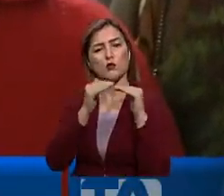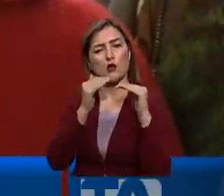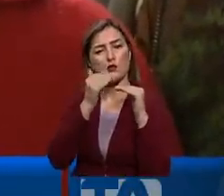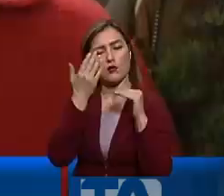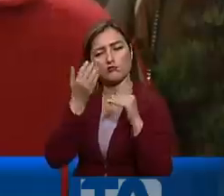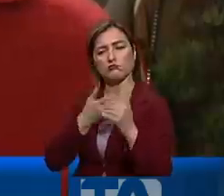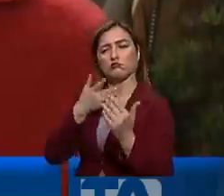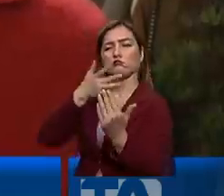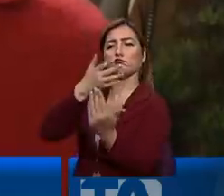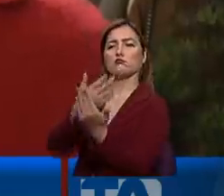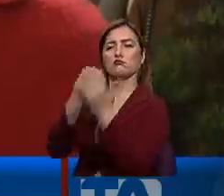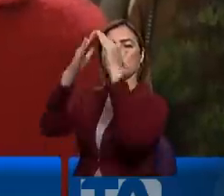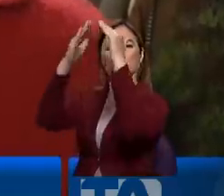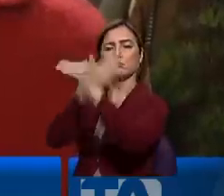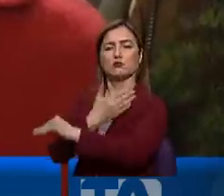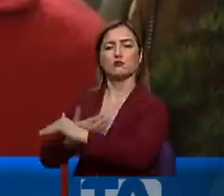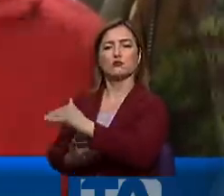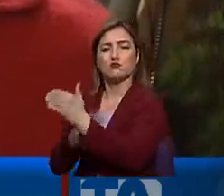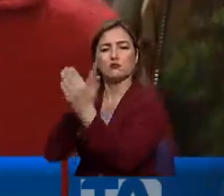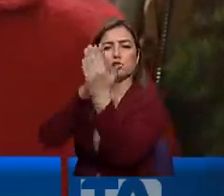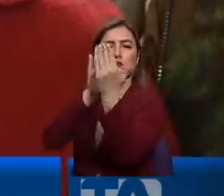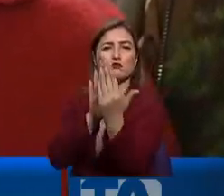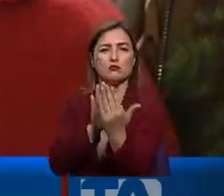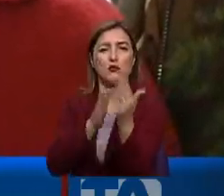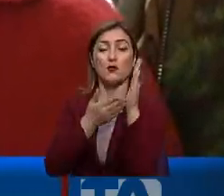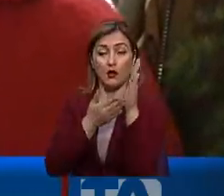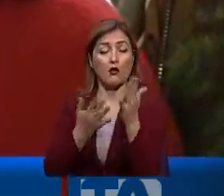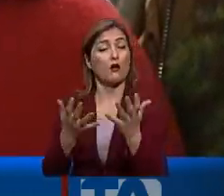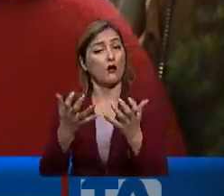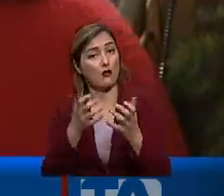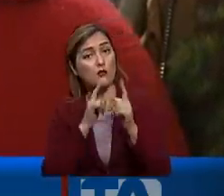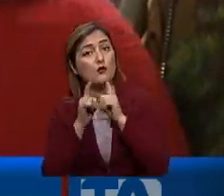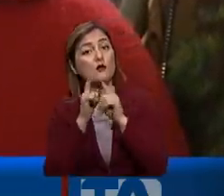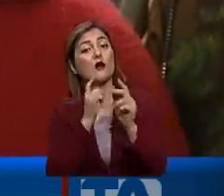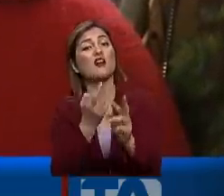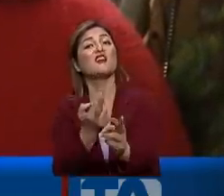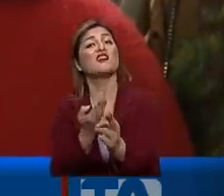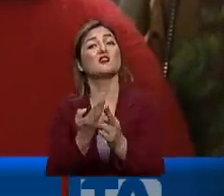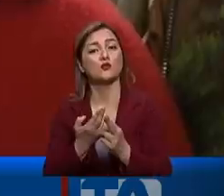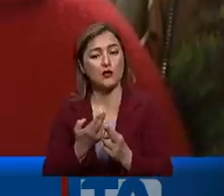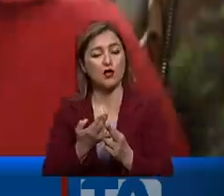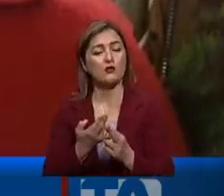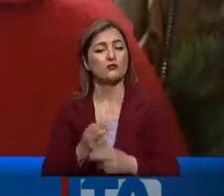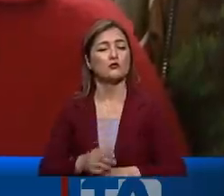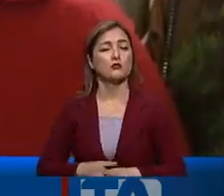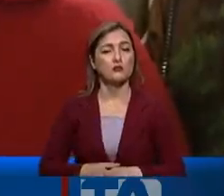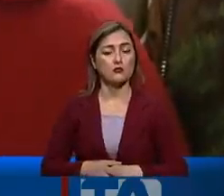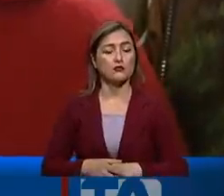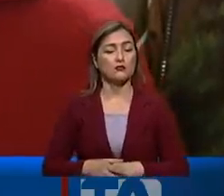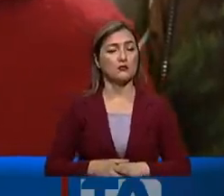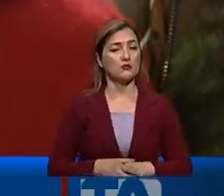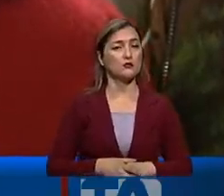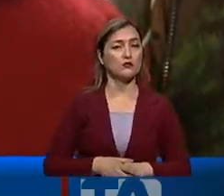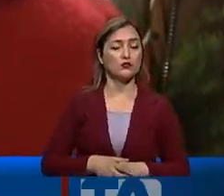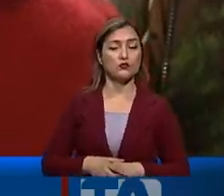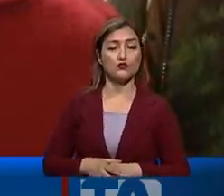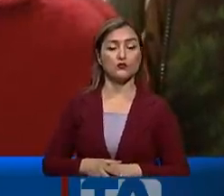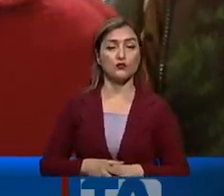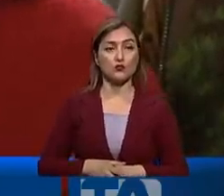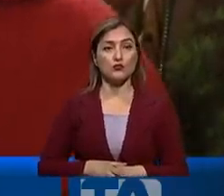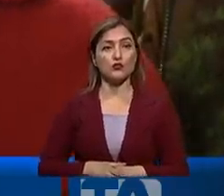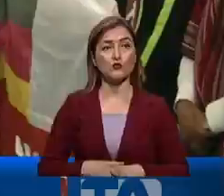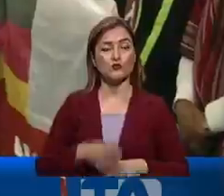para demostrar que queremos un diálogo con resultados, a las cuales hemos llegado